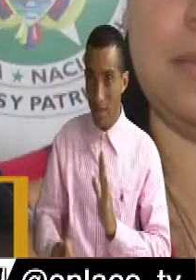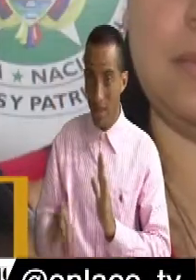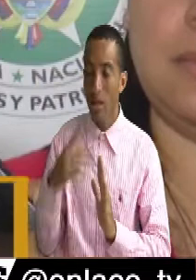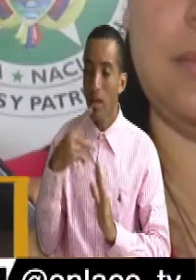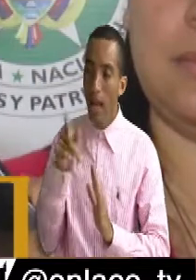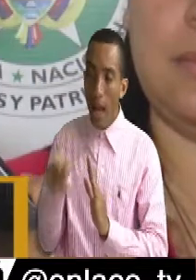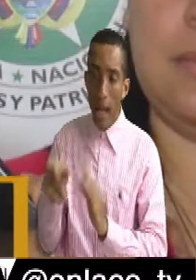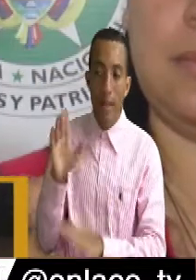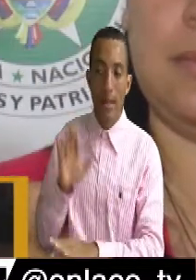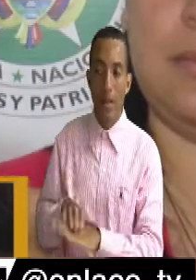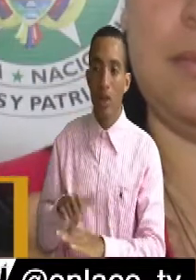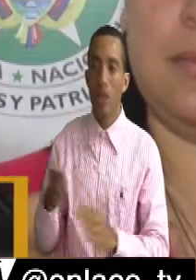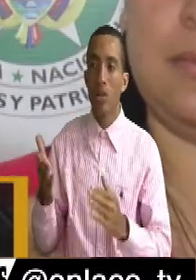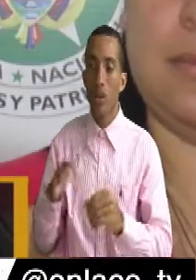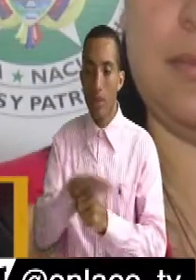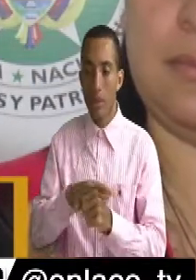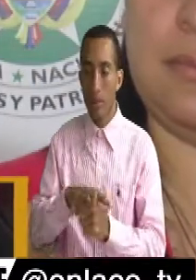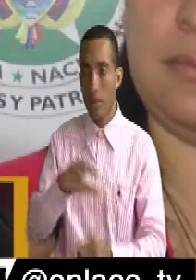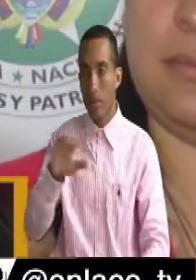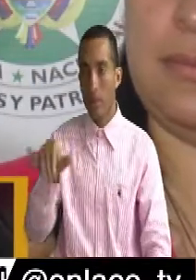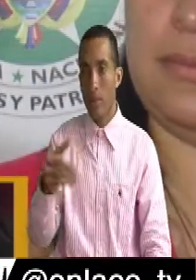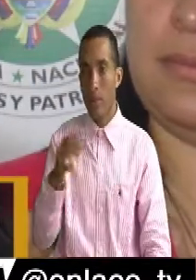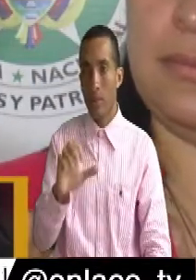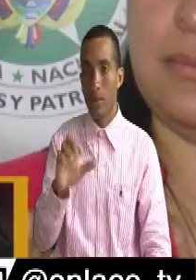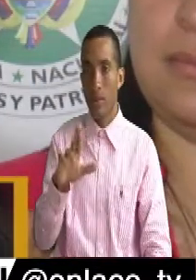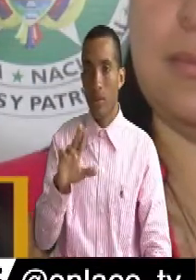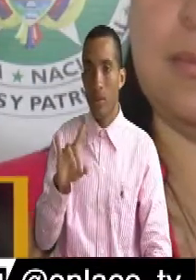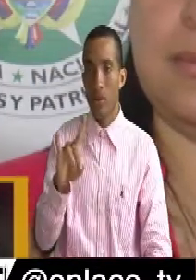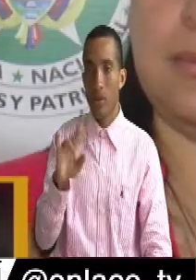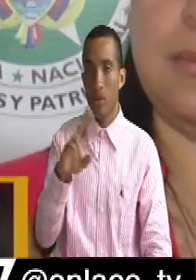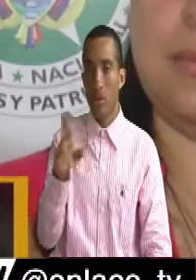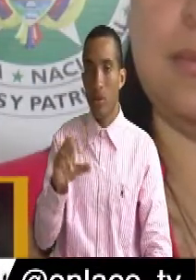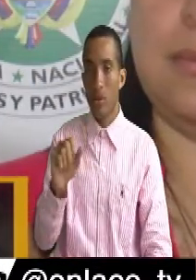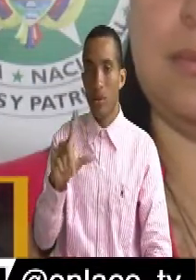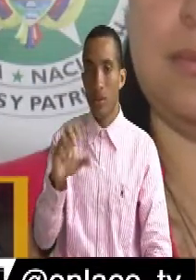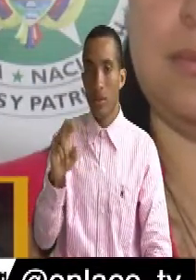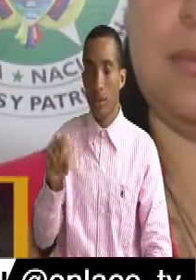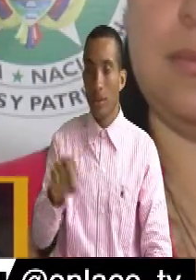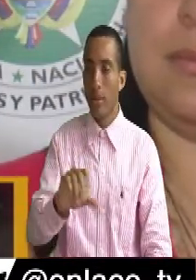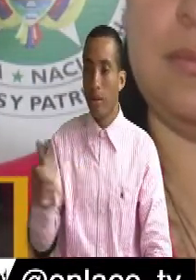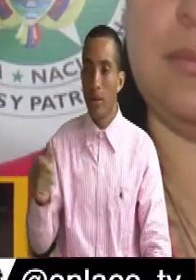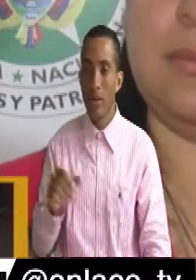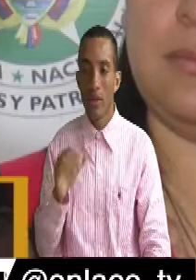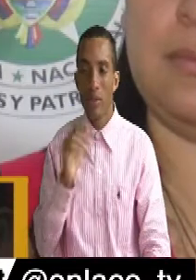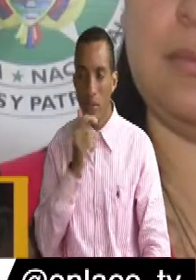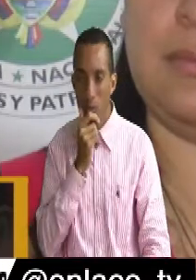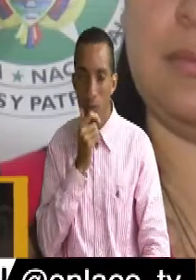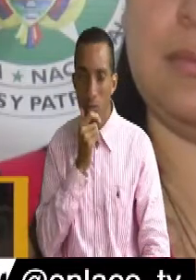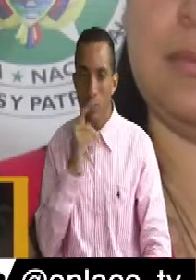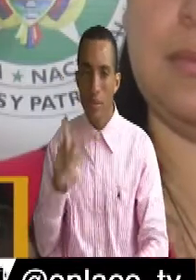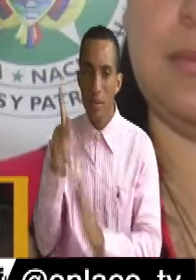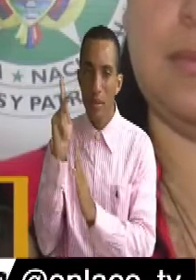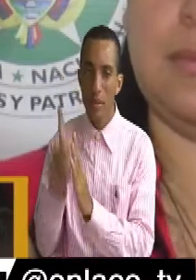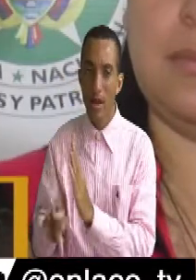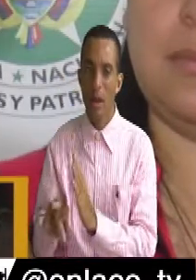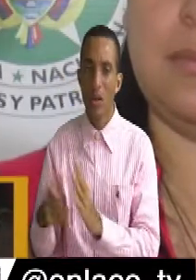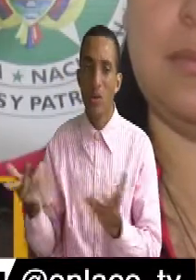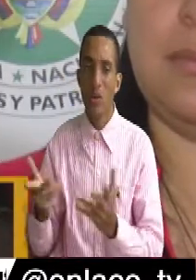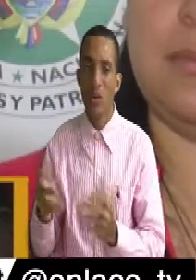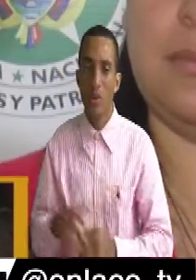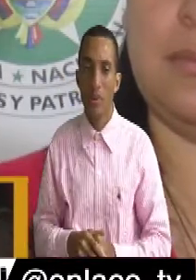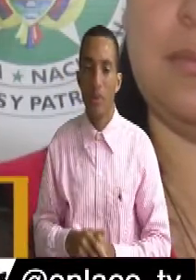barrio Jerusalén, y tenemos una captura de homicidio en el grado de tentativa, hechos sucedidos en el